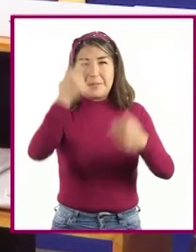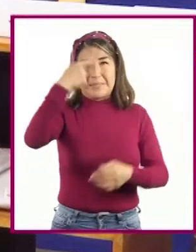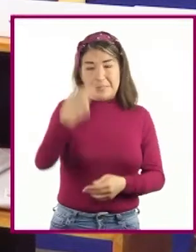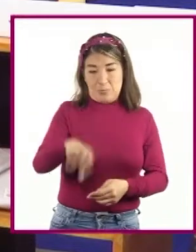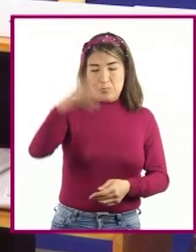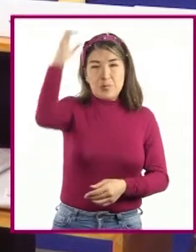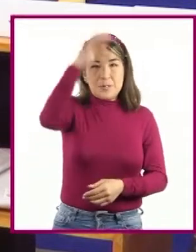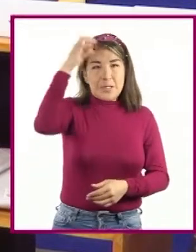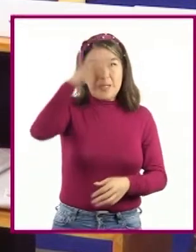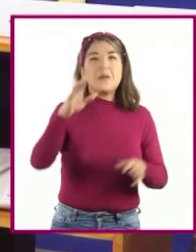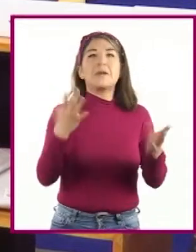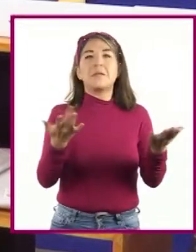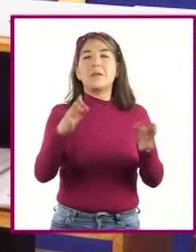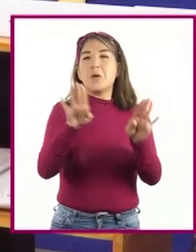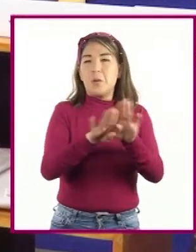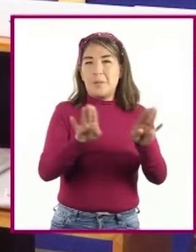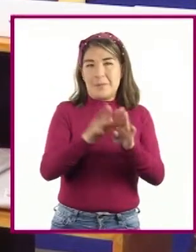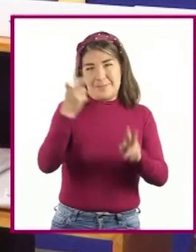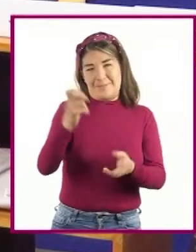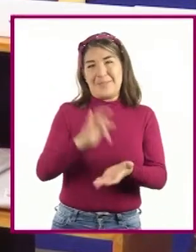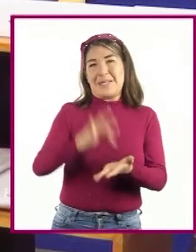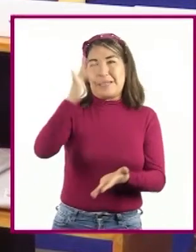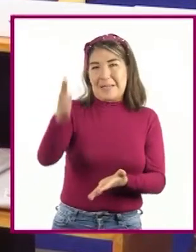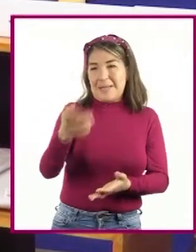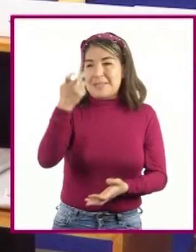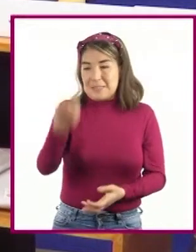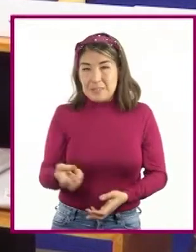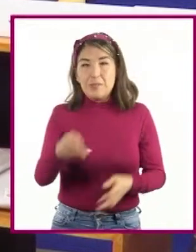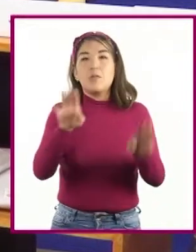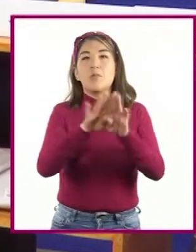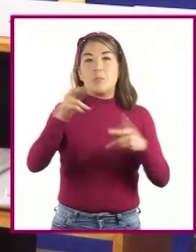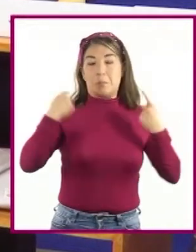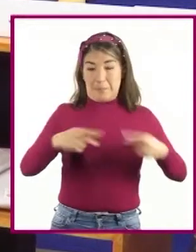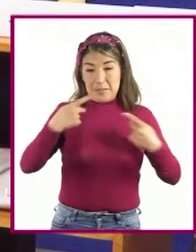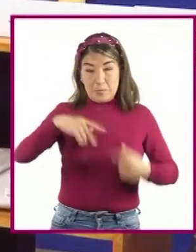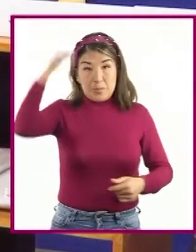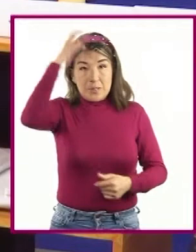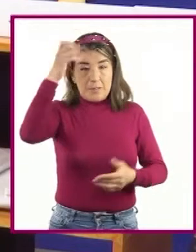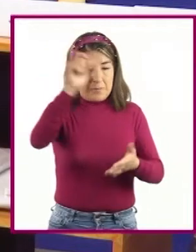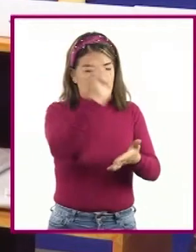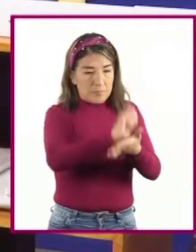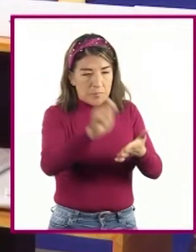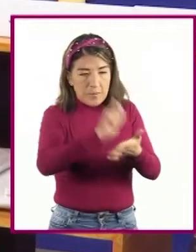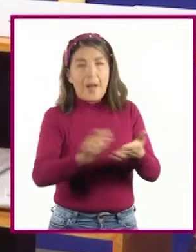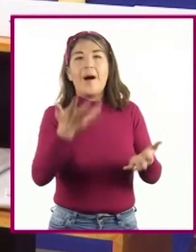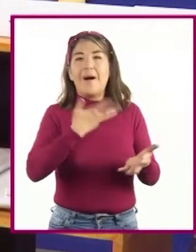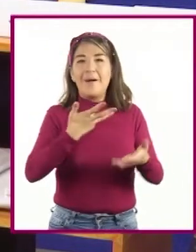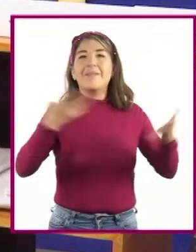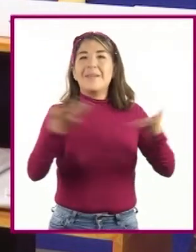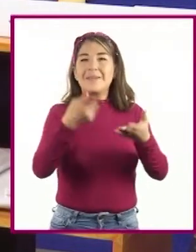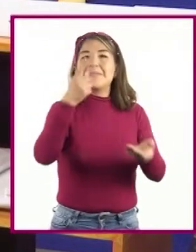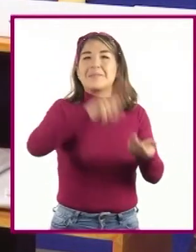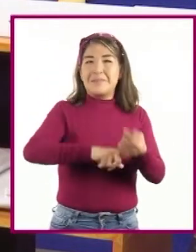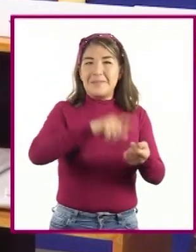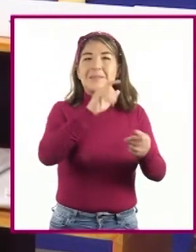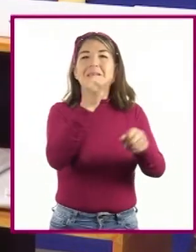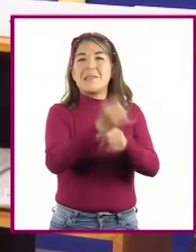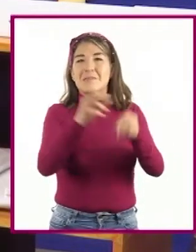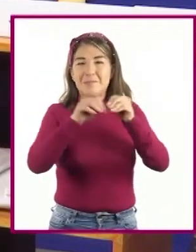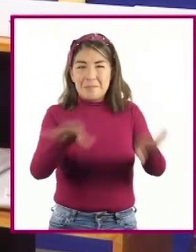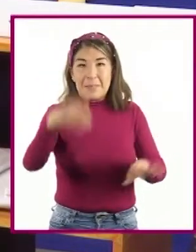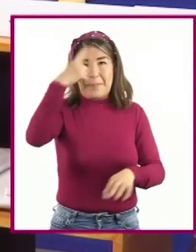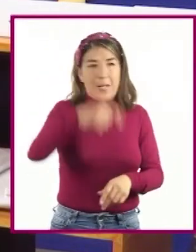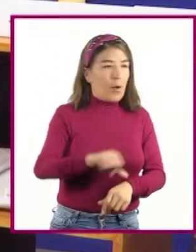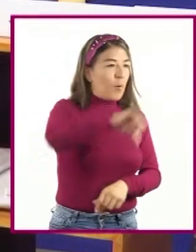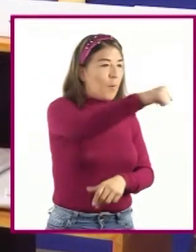ciencia se los debemos en gran medida al hecho de que los científicos realizaron informes que permitieron a otros